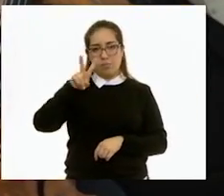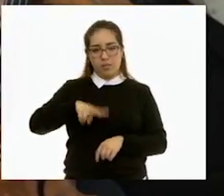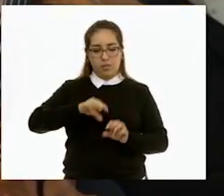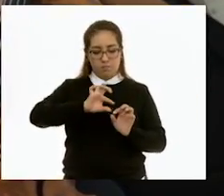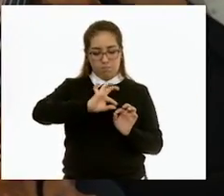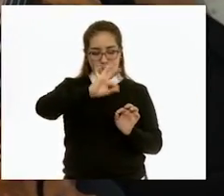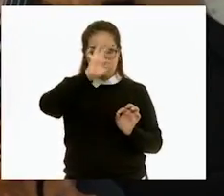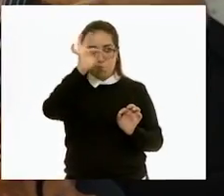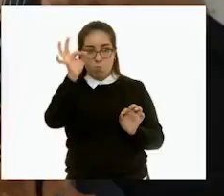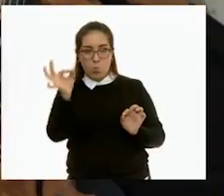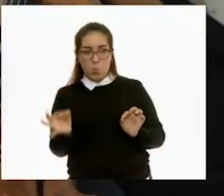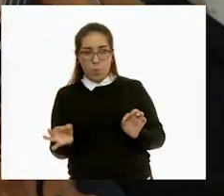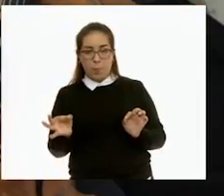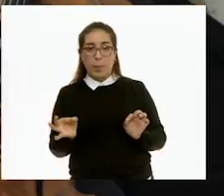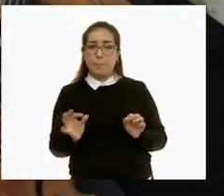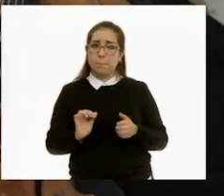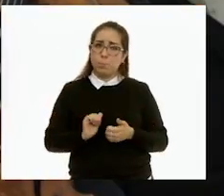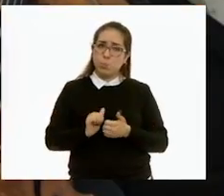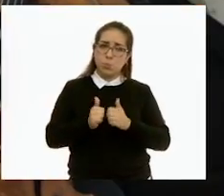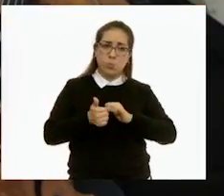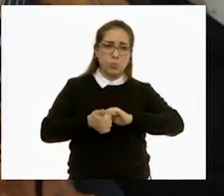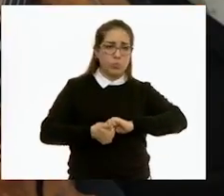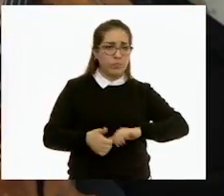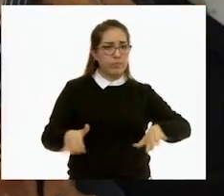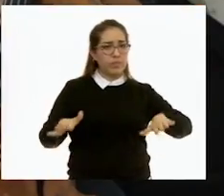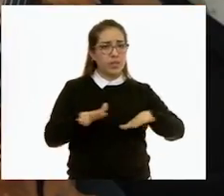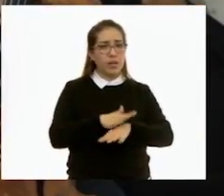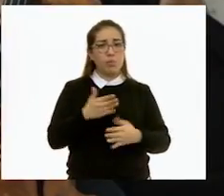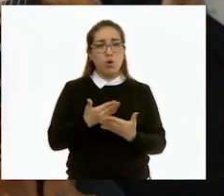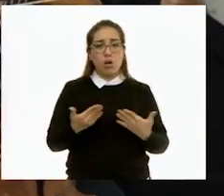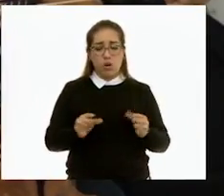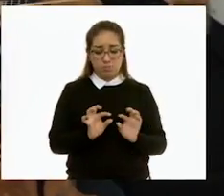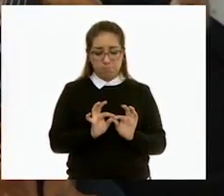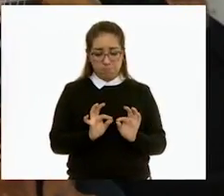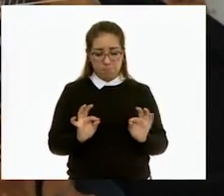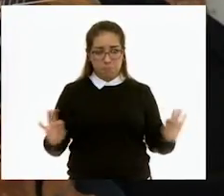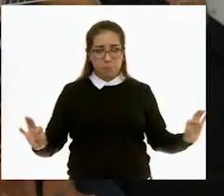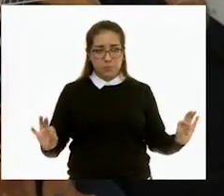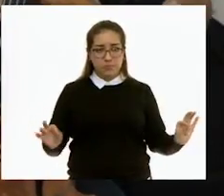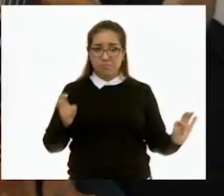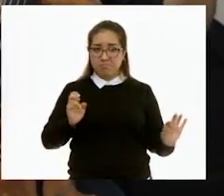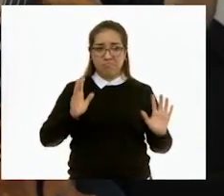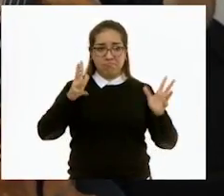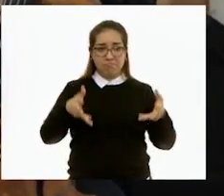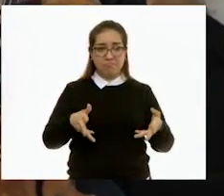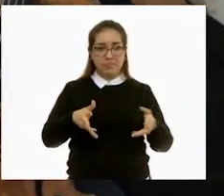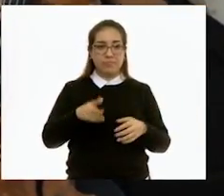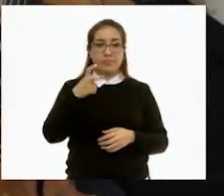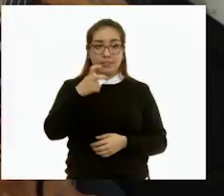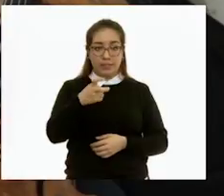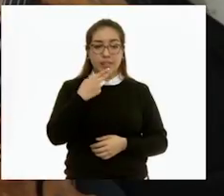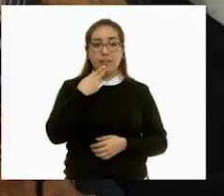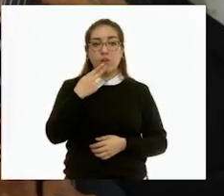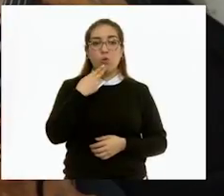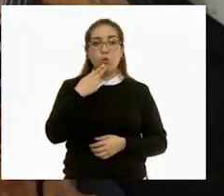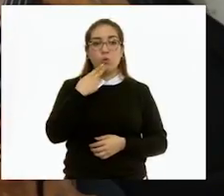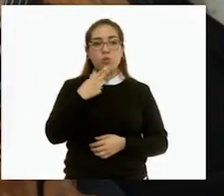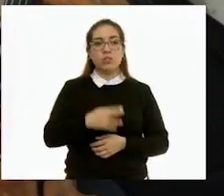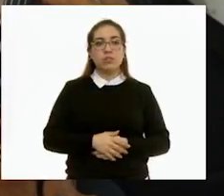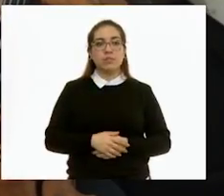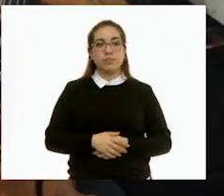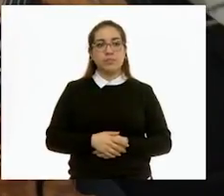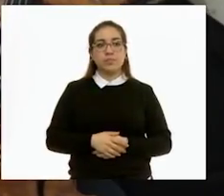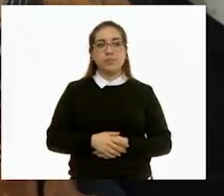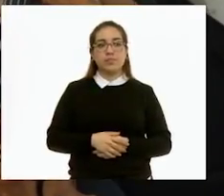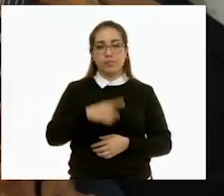sufrido modificaciones, al igual que los instrumentos, y ahora es una vara completamente recta. Y es con esta vara que